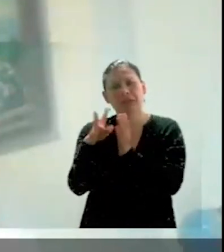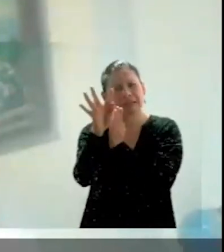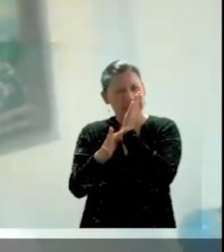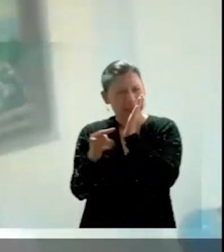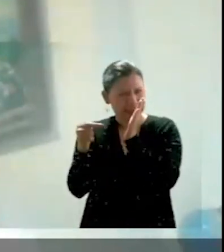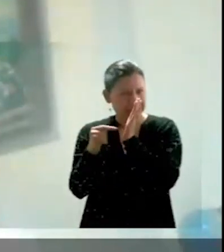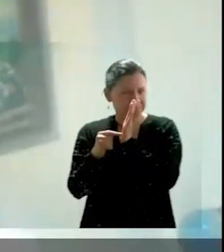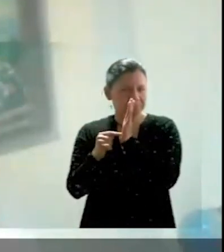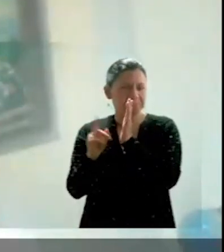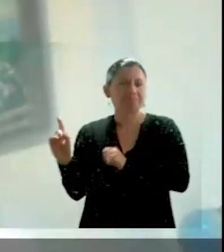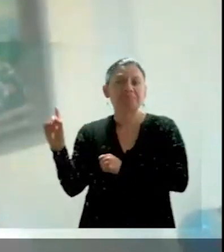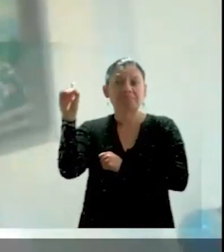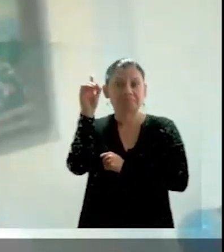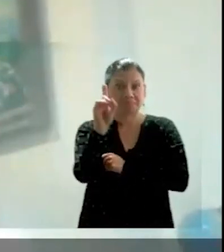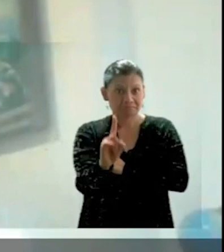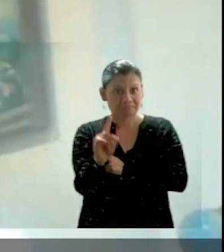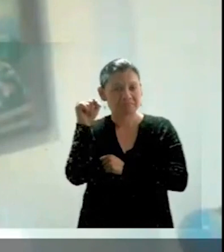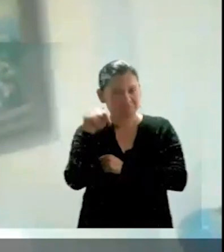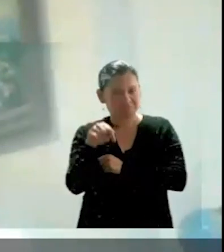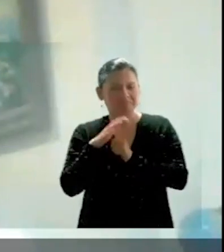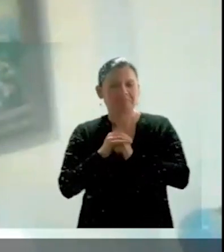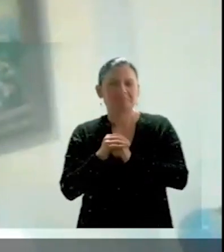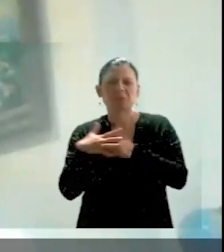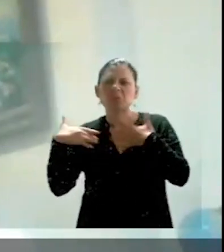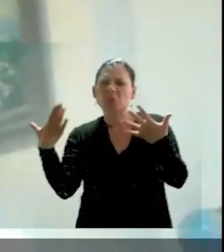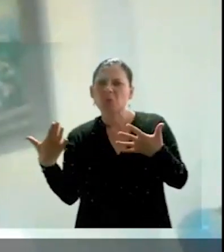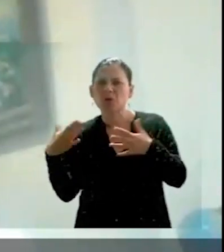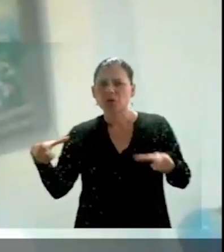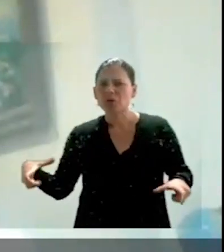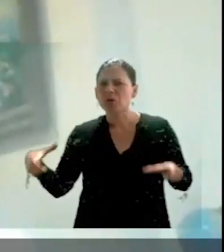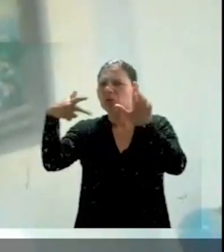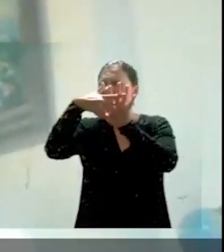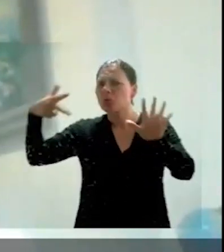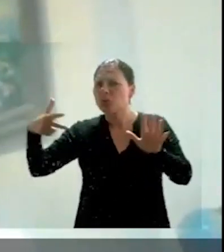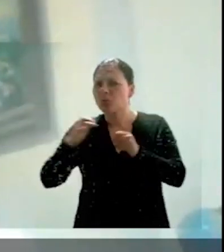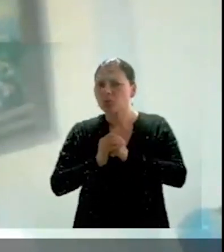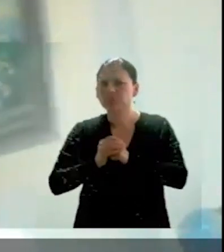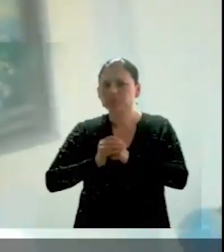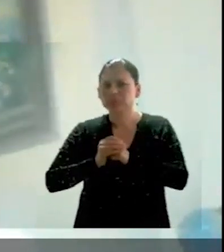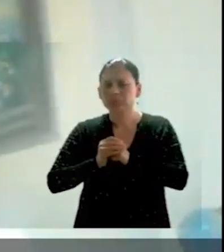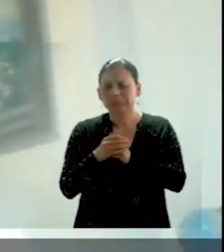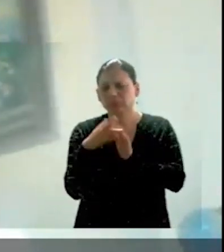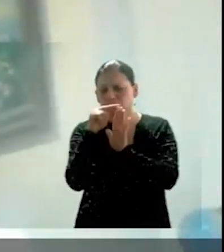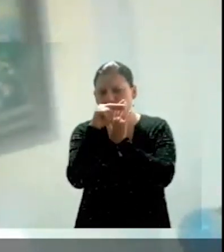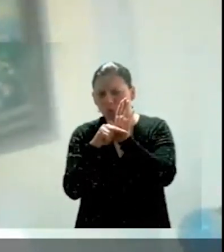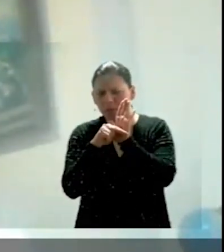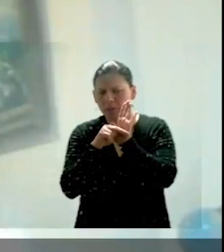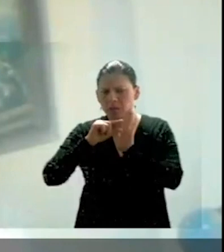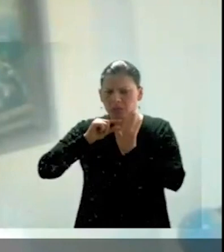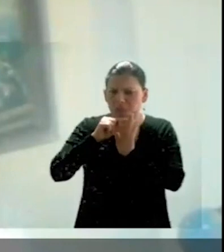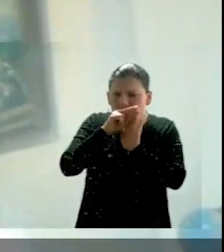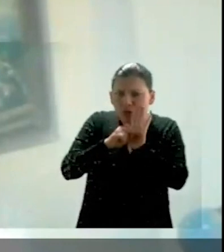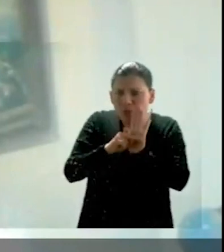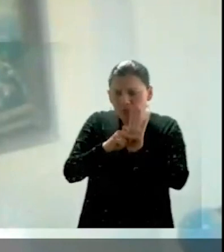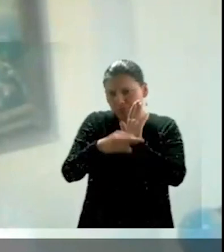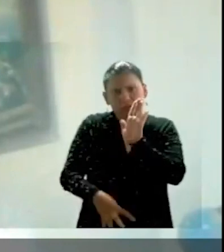que apuntó precisamente a esto, cómo la Corte ha hecho mucho con poco. Sí, cómo la Corte